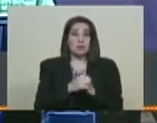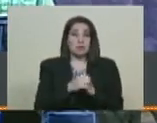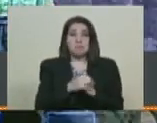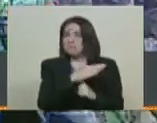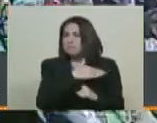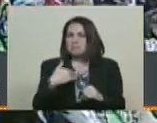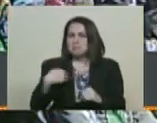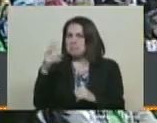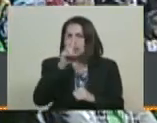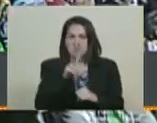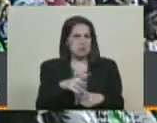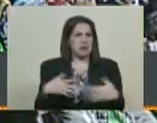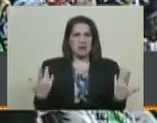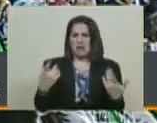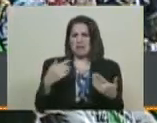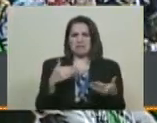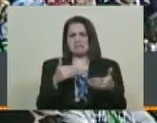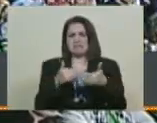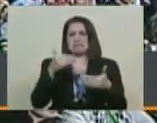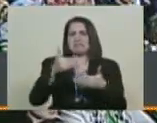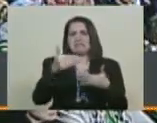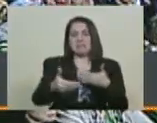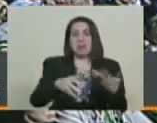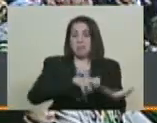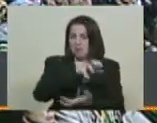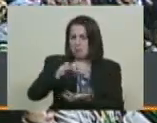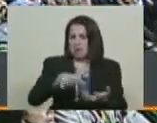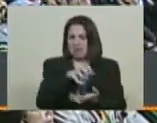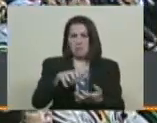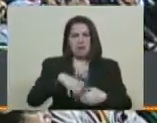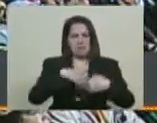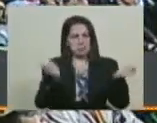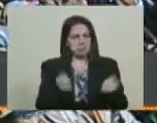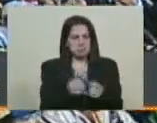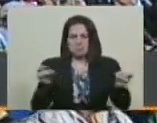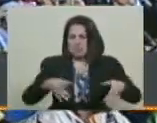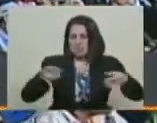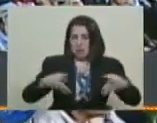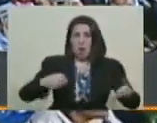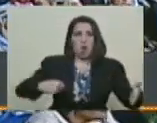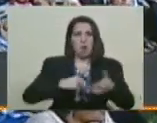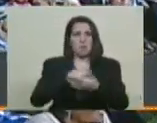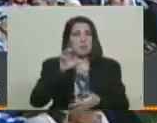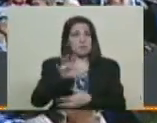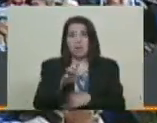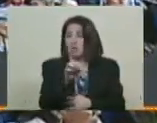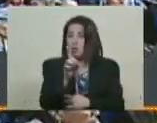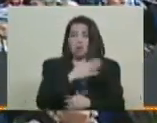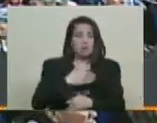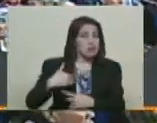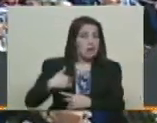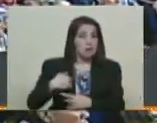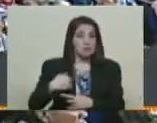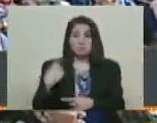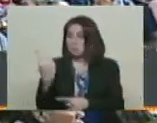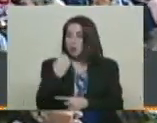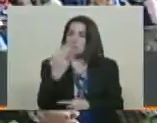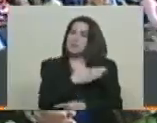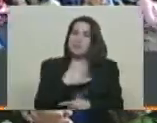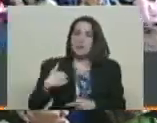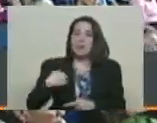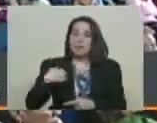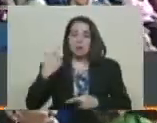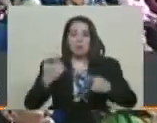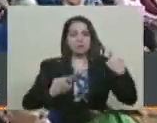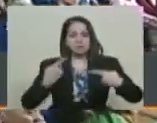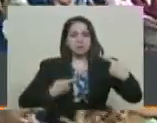quiere extremos, Venezuela no quiere violencia, Venezuela no quiere golpe de Estado. Venezuela quiere ir a las elecciones presidenciales y